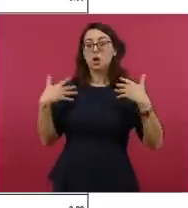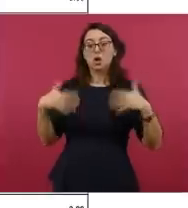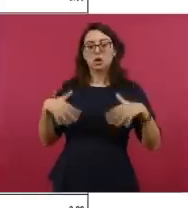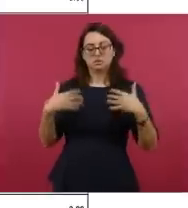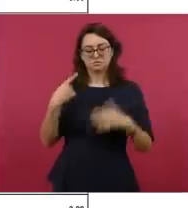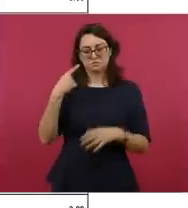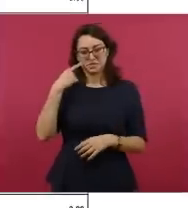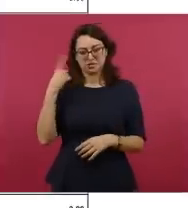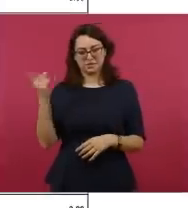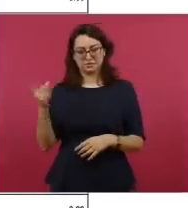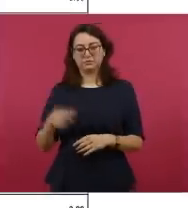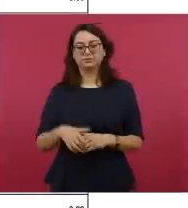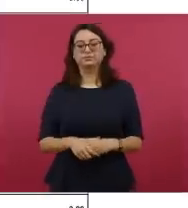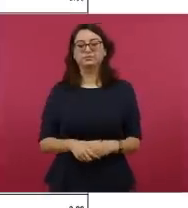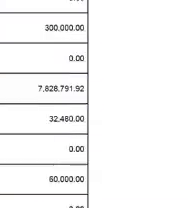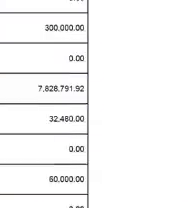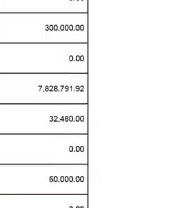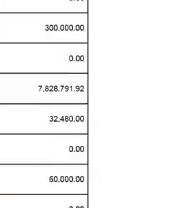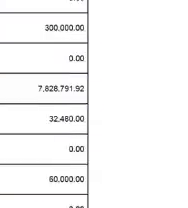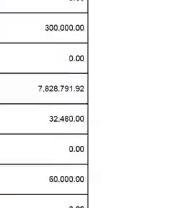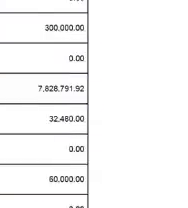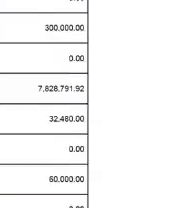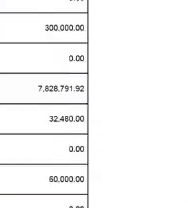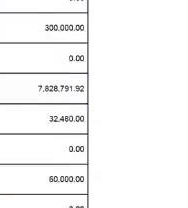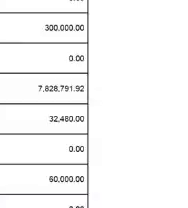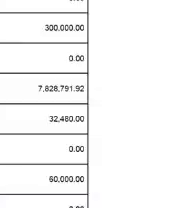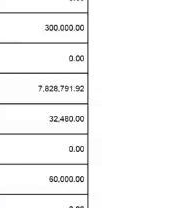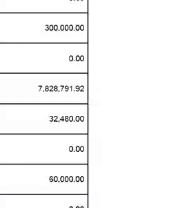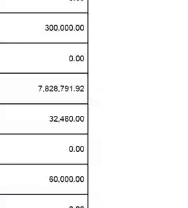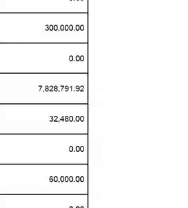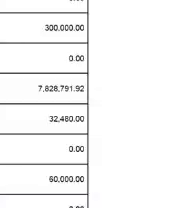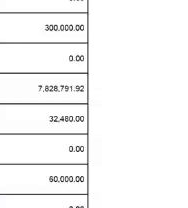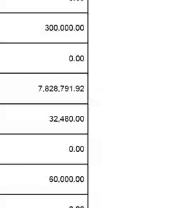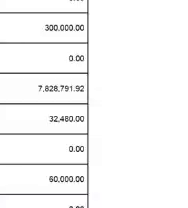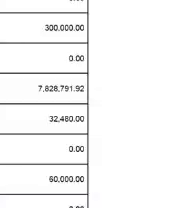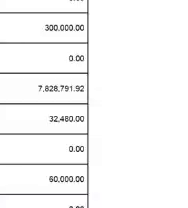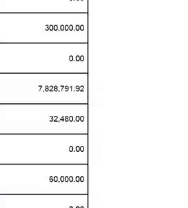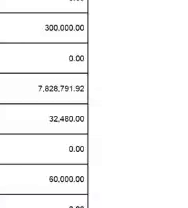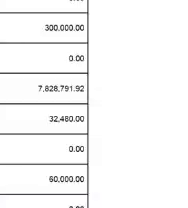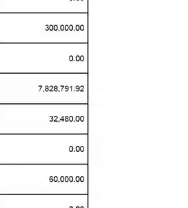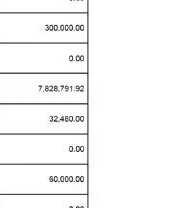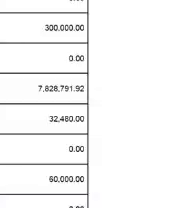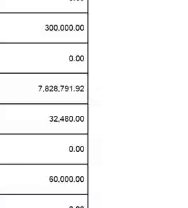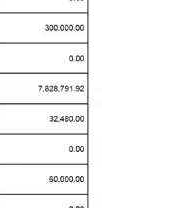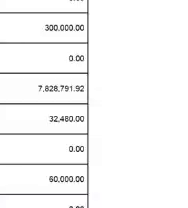cuatro millones trescientos cincuenta y nueve mil cuatrocientos uno